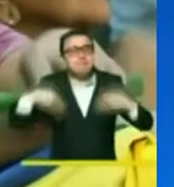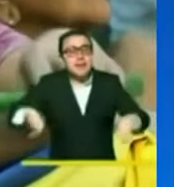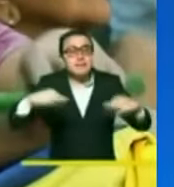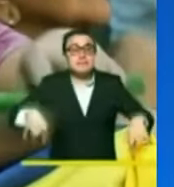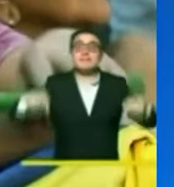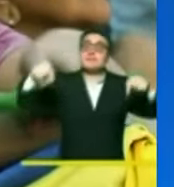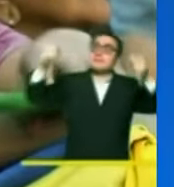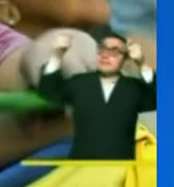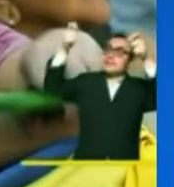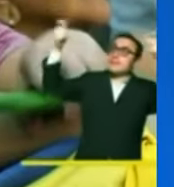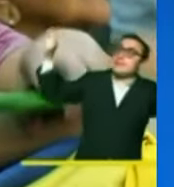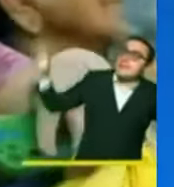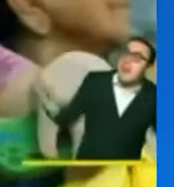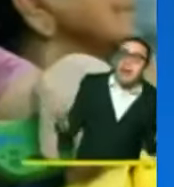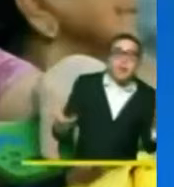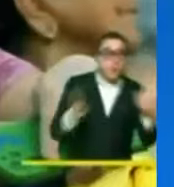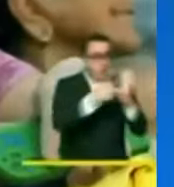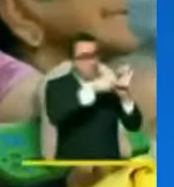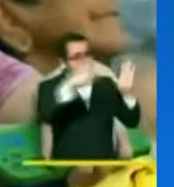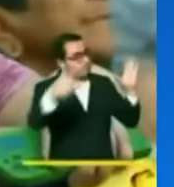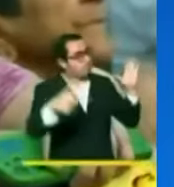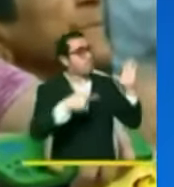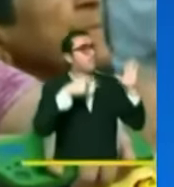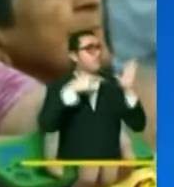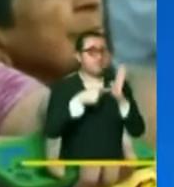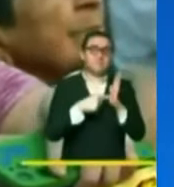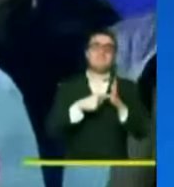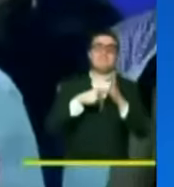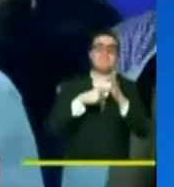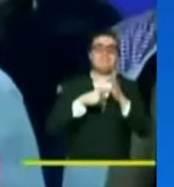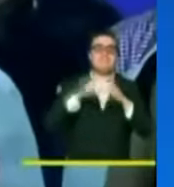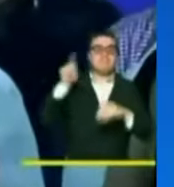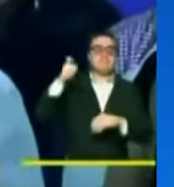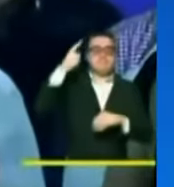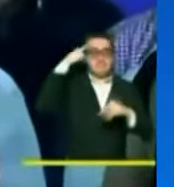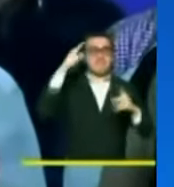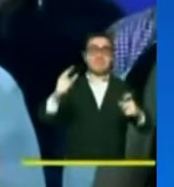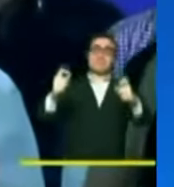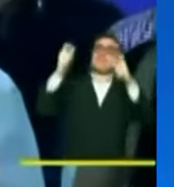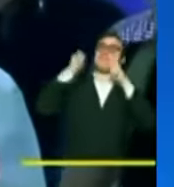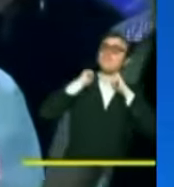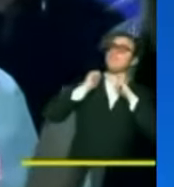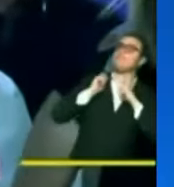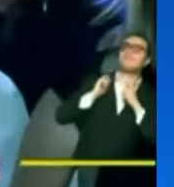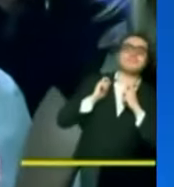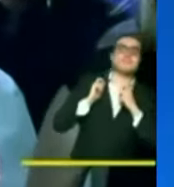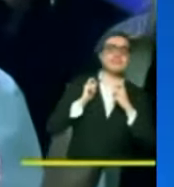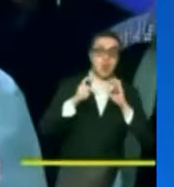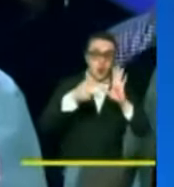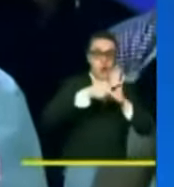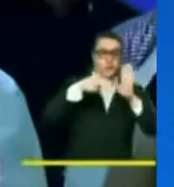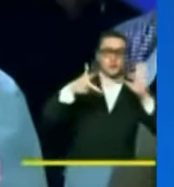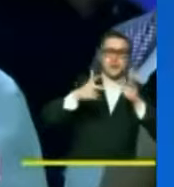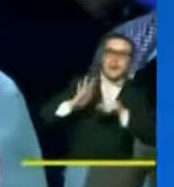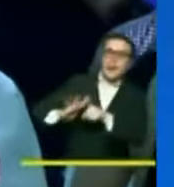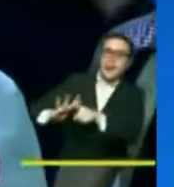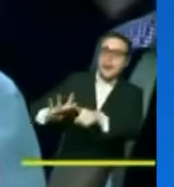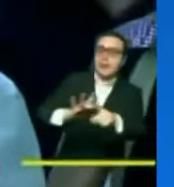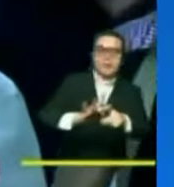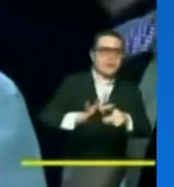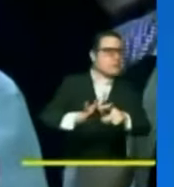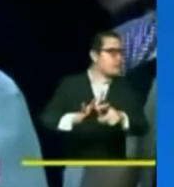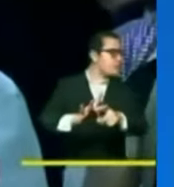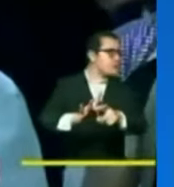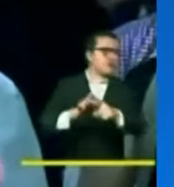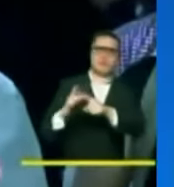en Cali la conclusión a la que uno puede llegar es que el presidente está mandando un mensaje que su gobierno no funcionó y que su gobierno fracasó y a